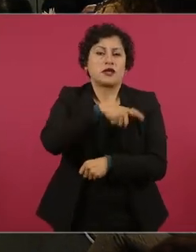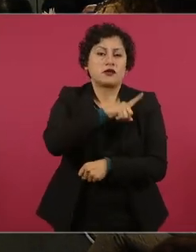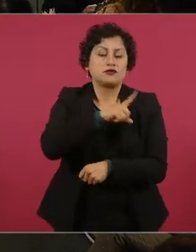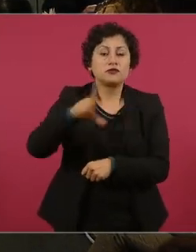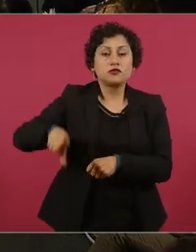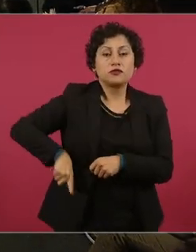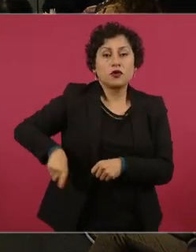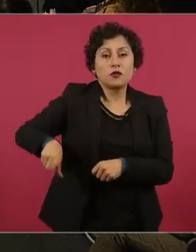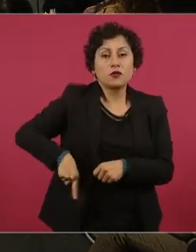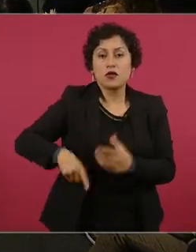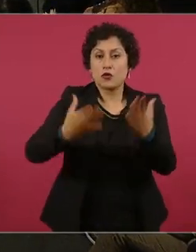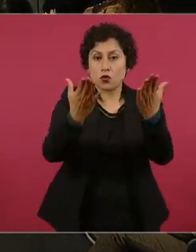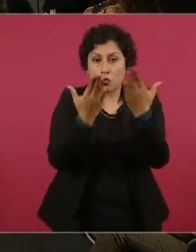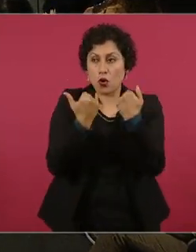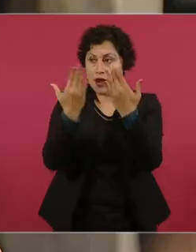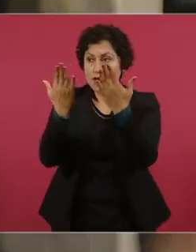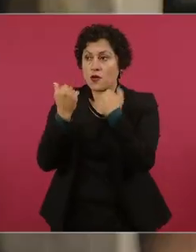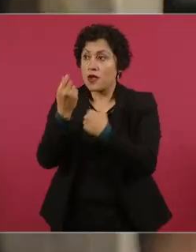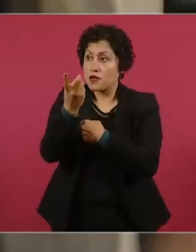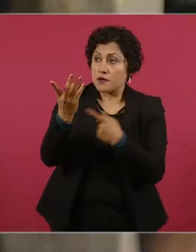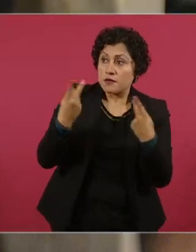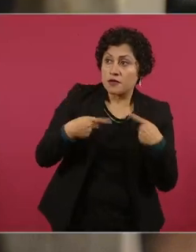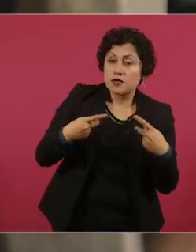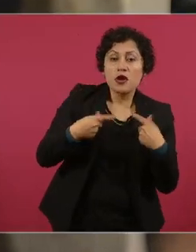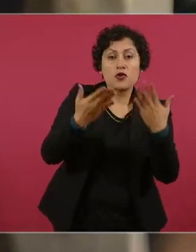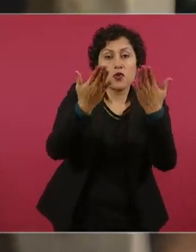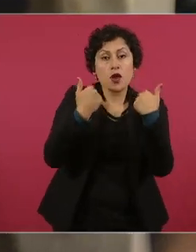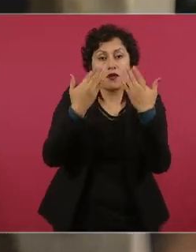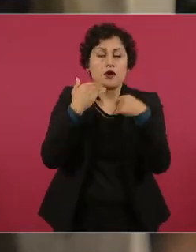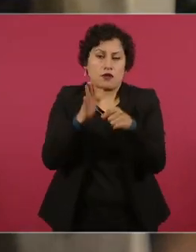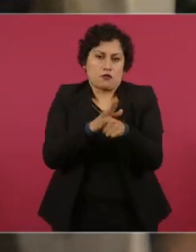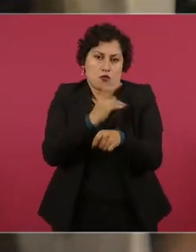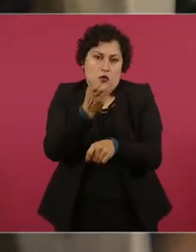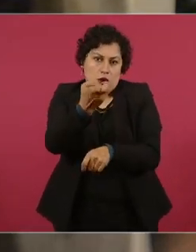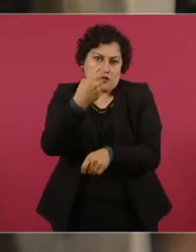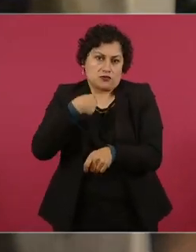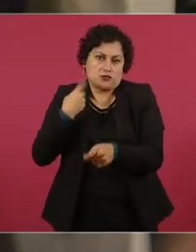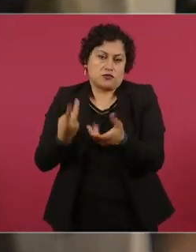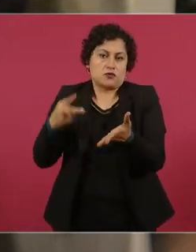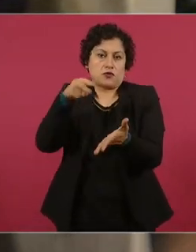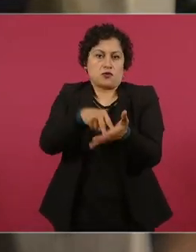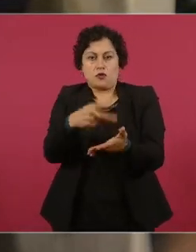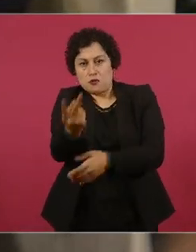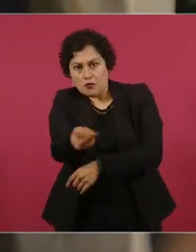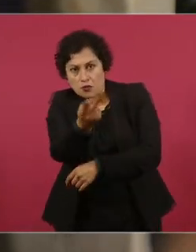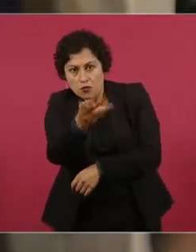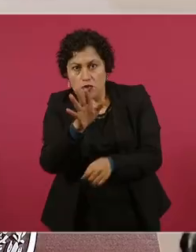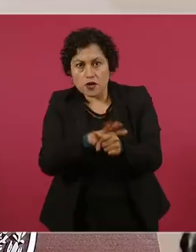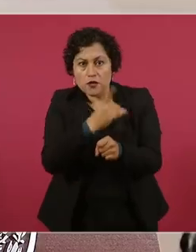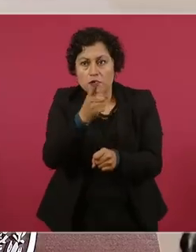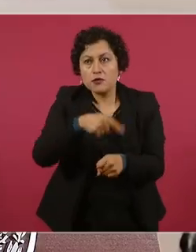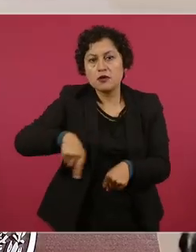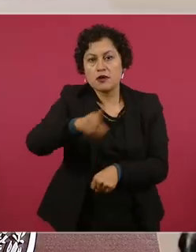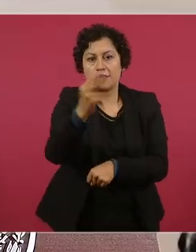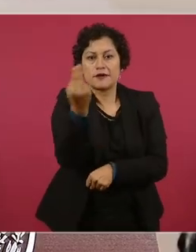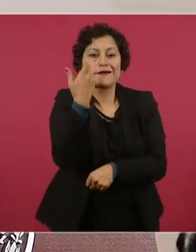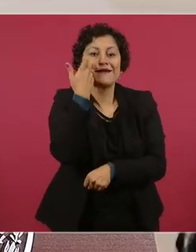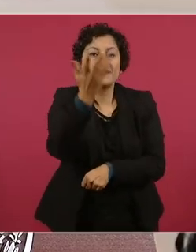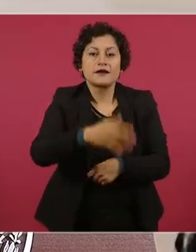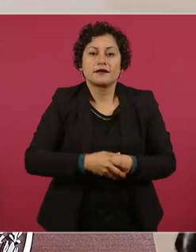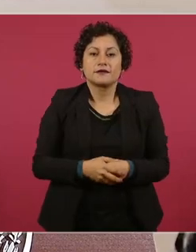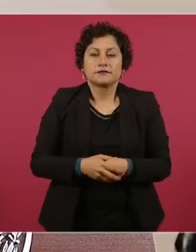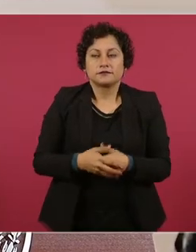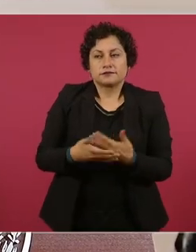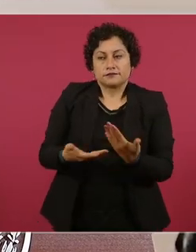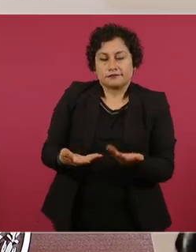no encuentran en este momento la vacuna, por eso lo planteo, con el ánimo de que puedan haberse vacunado. Es muy raro que no